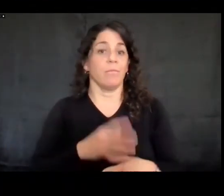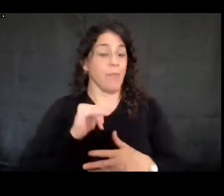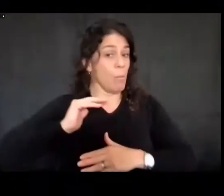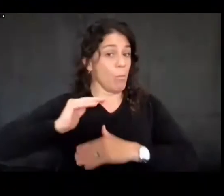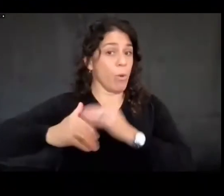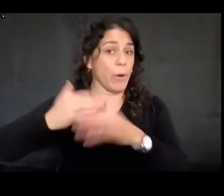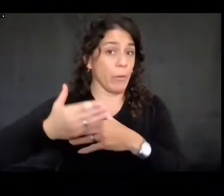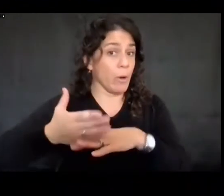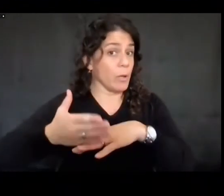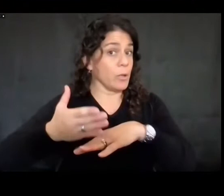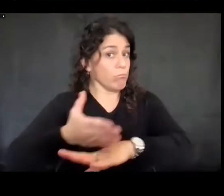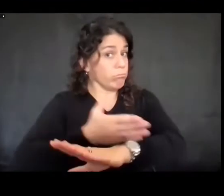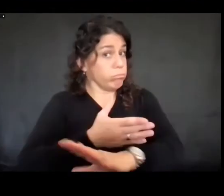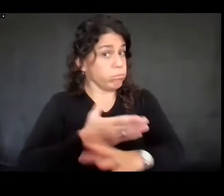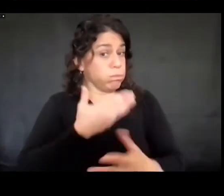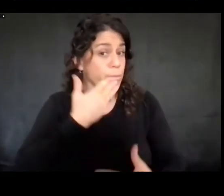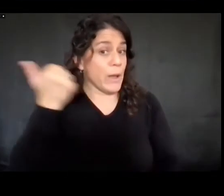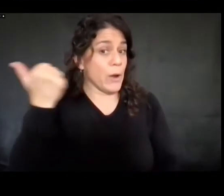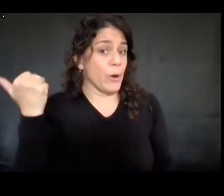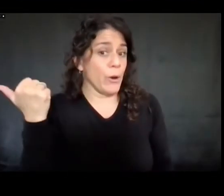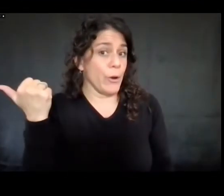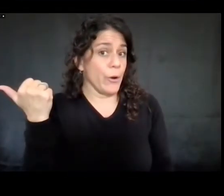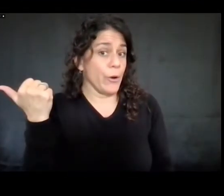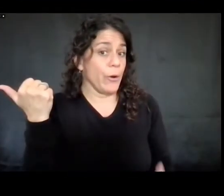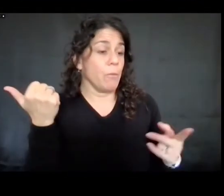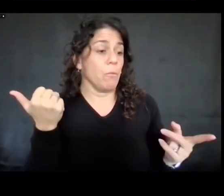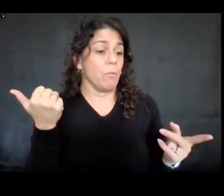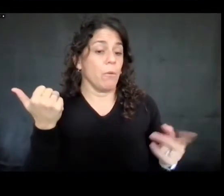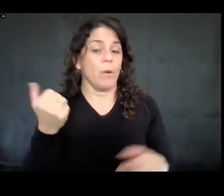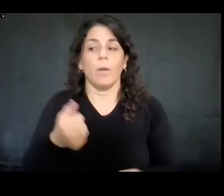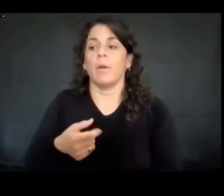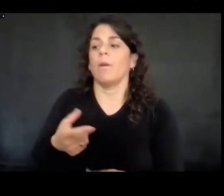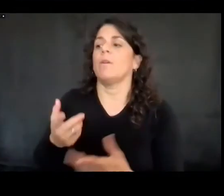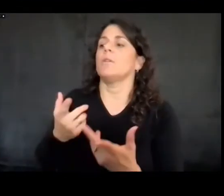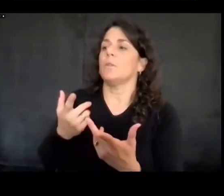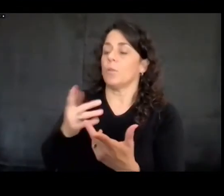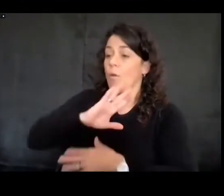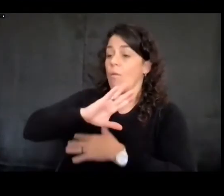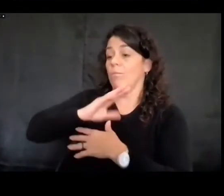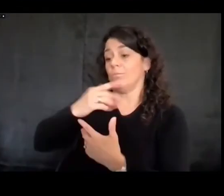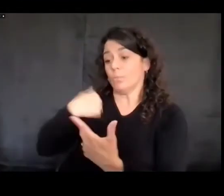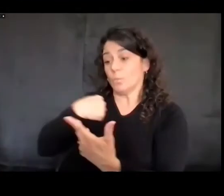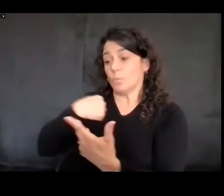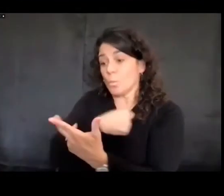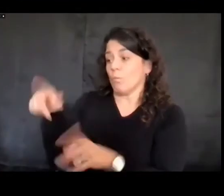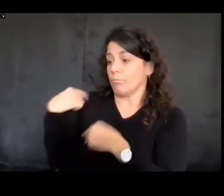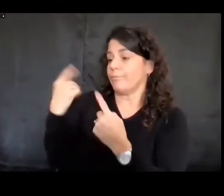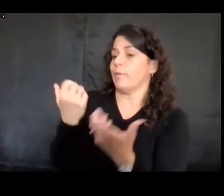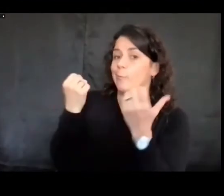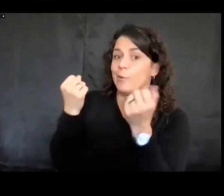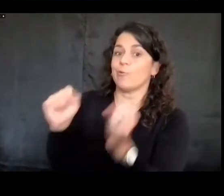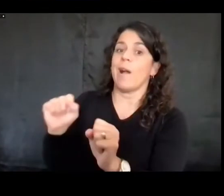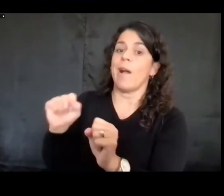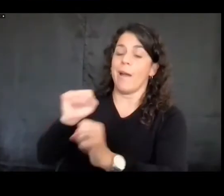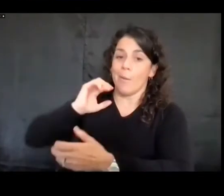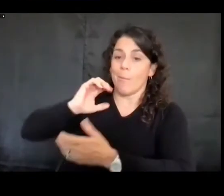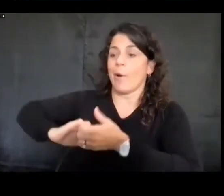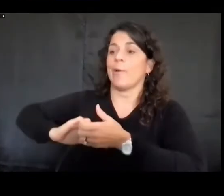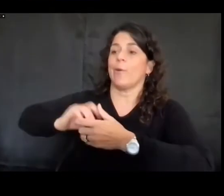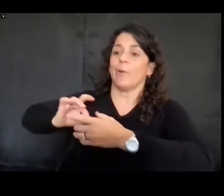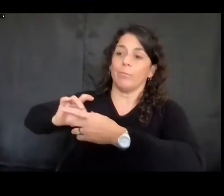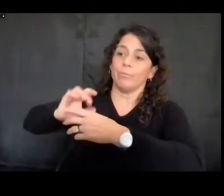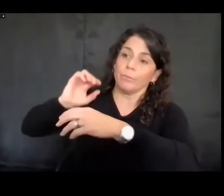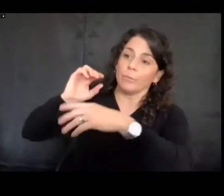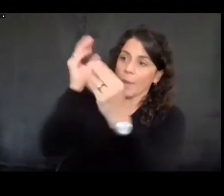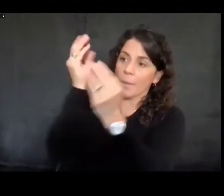como significativo progreso yo creo que además de todos los esfuerzos creo que al asociarnos con